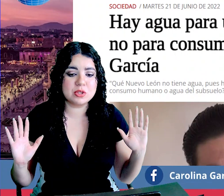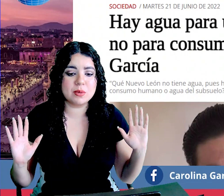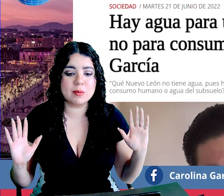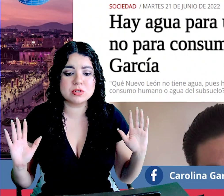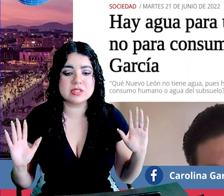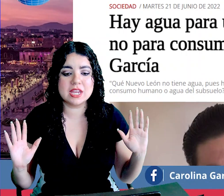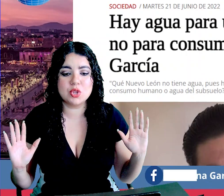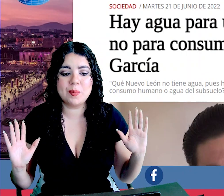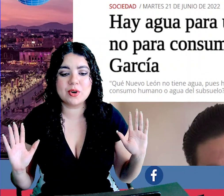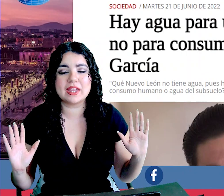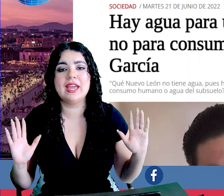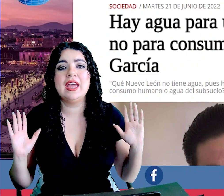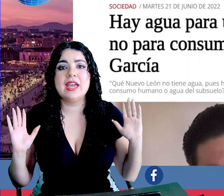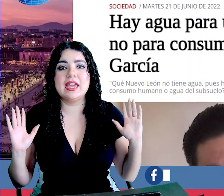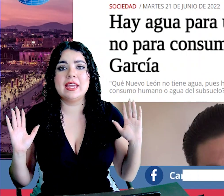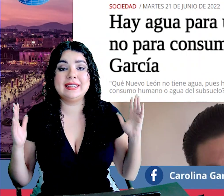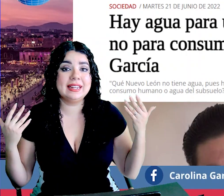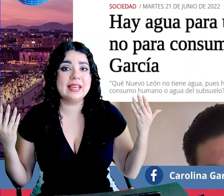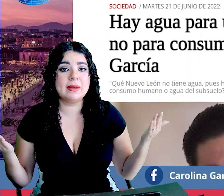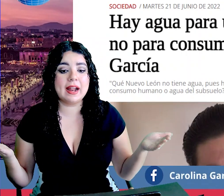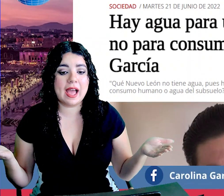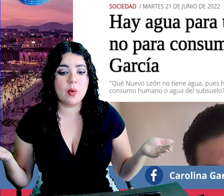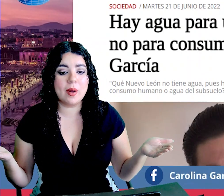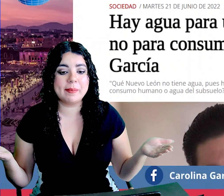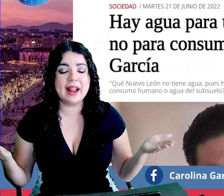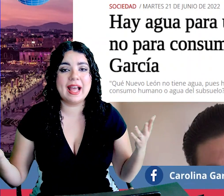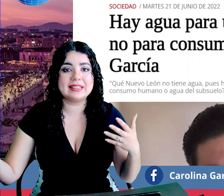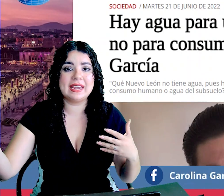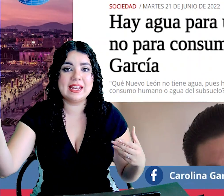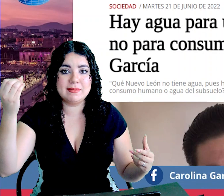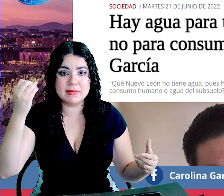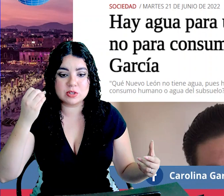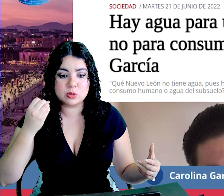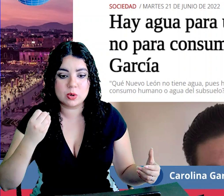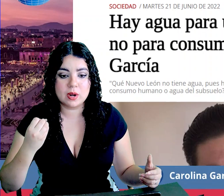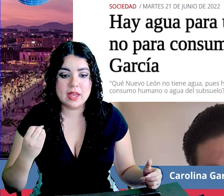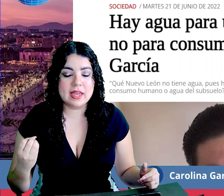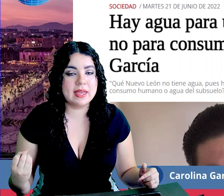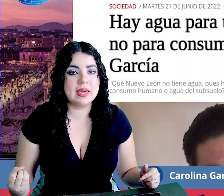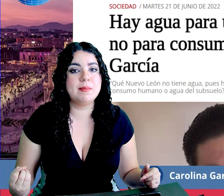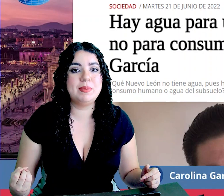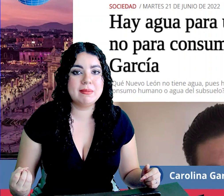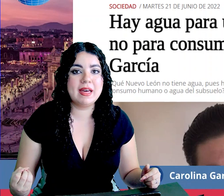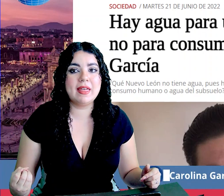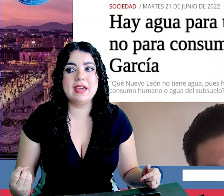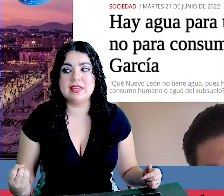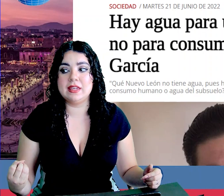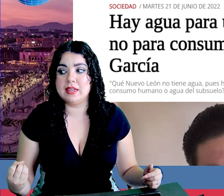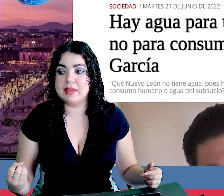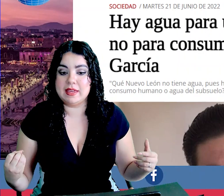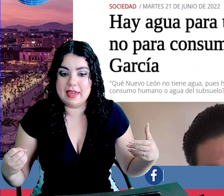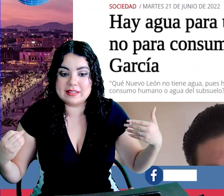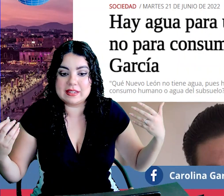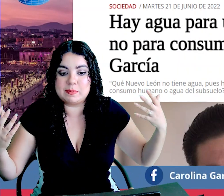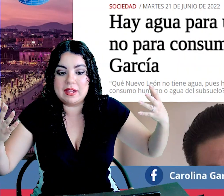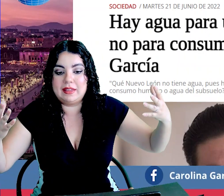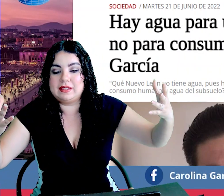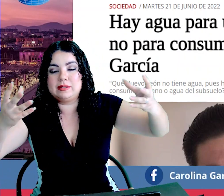vamos viendo y vamos diciendo porque tiene que haber agua para atraer inversión privada y